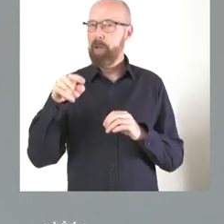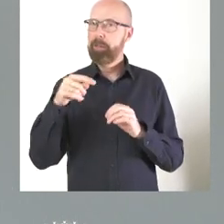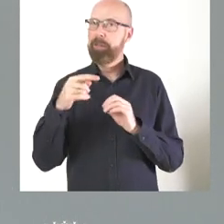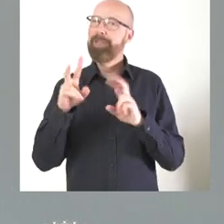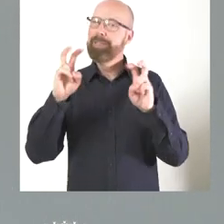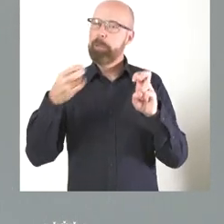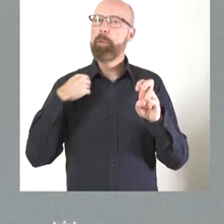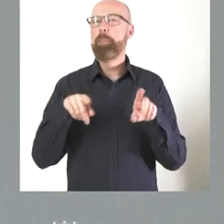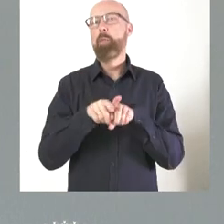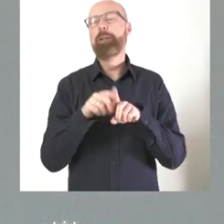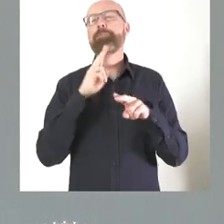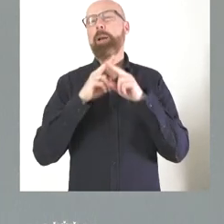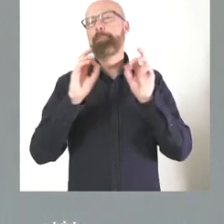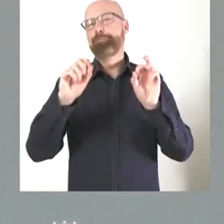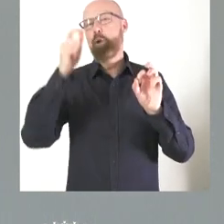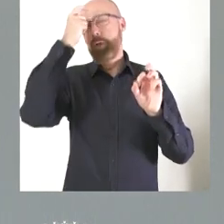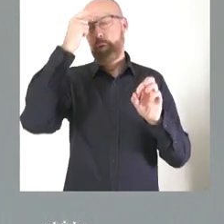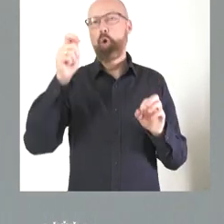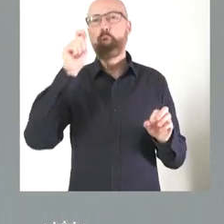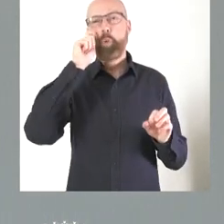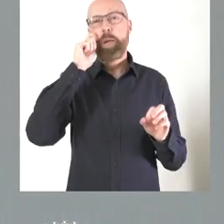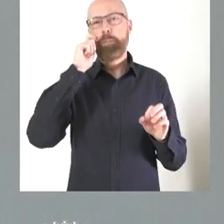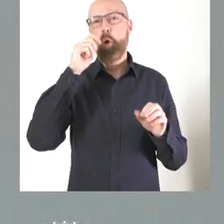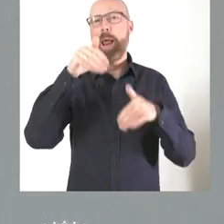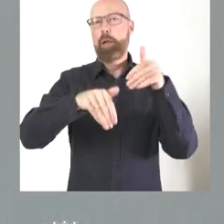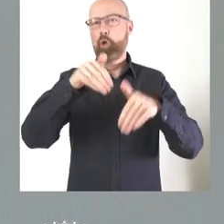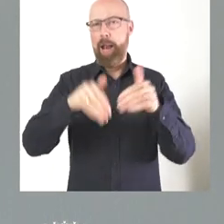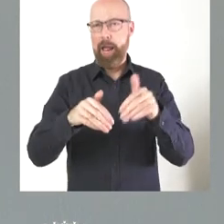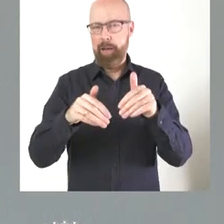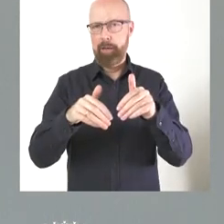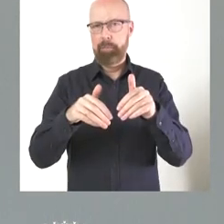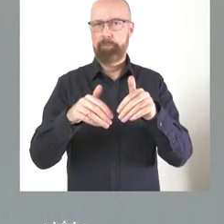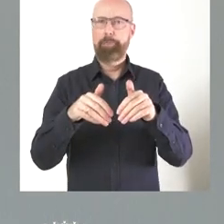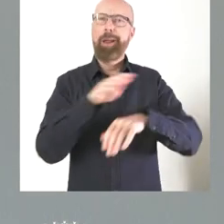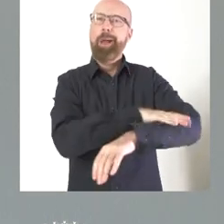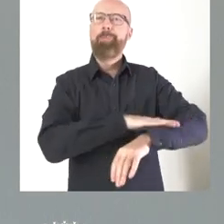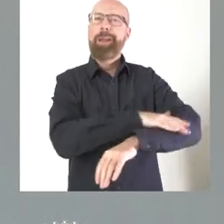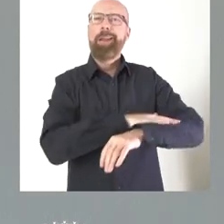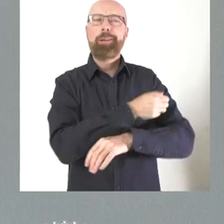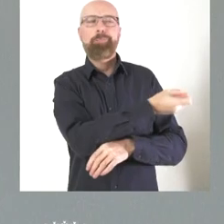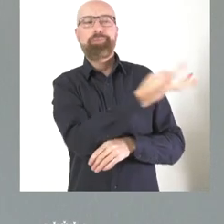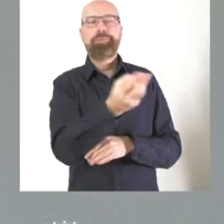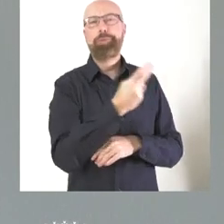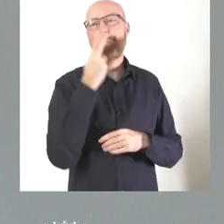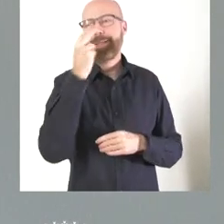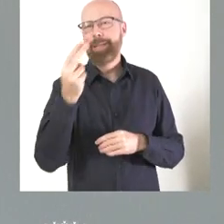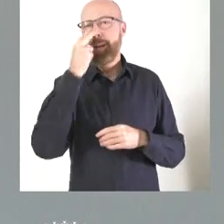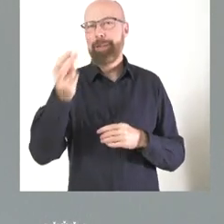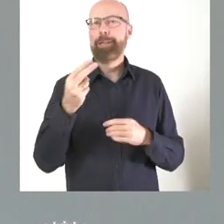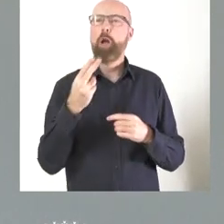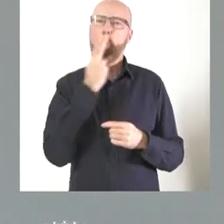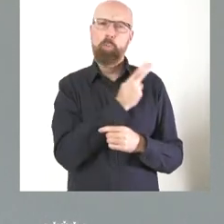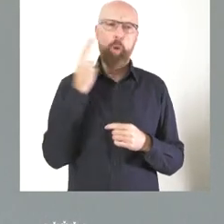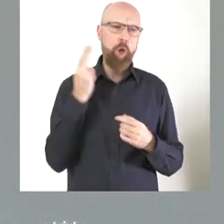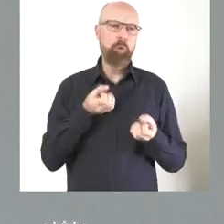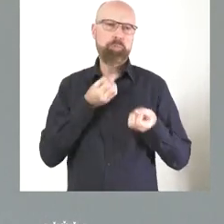vinieron muchos ministros prometiendo cosas y en el caso concreto de Soria fueron varios los ministros que comprometieron que